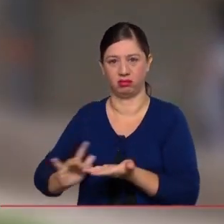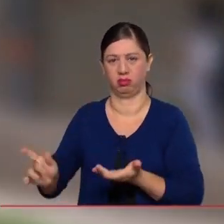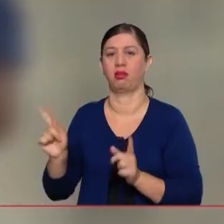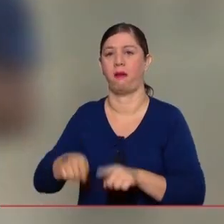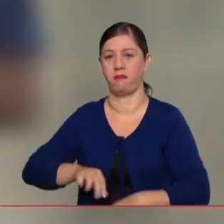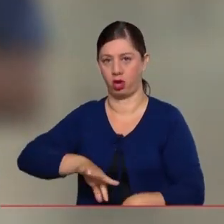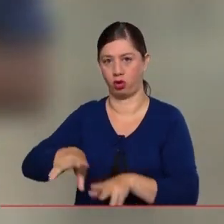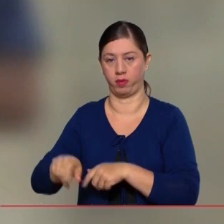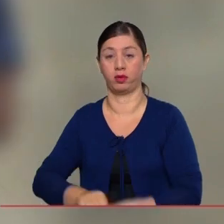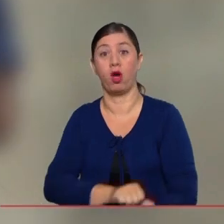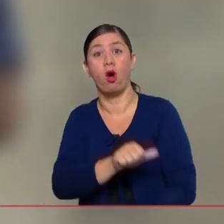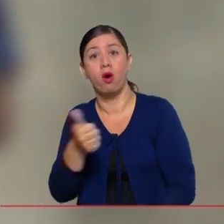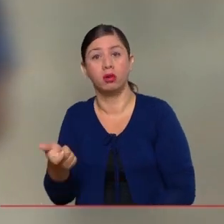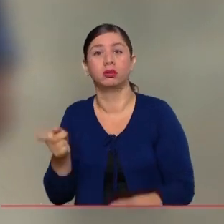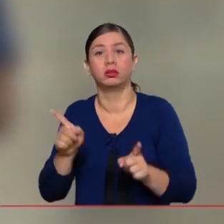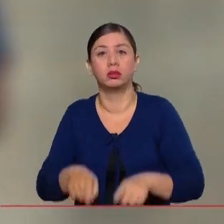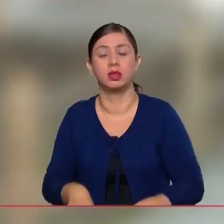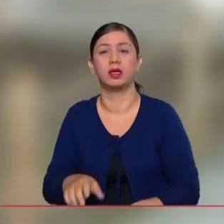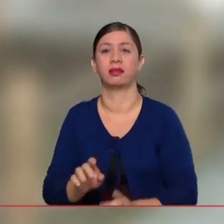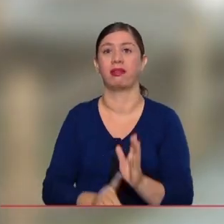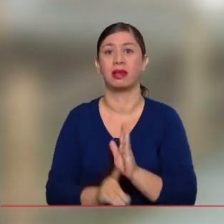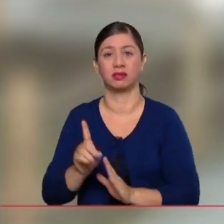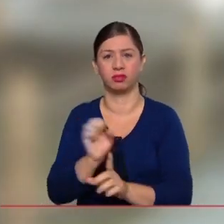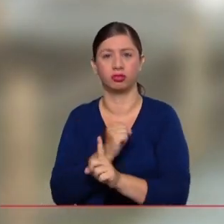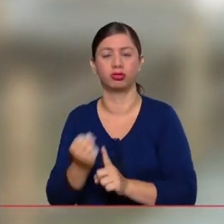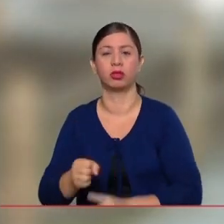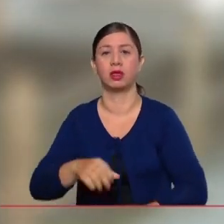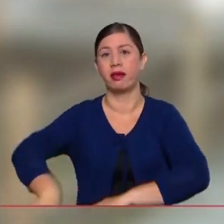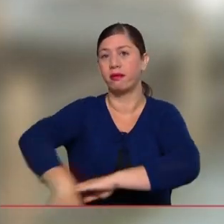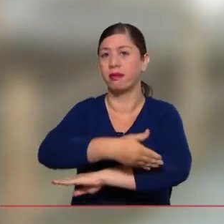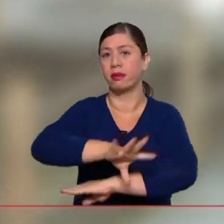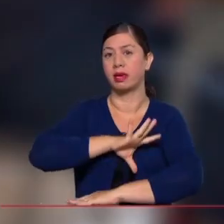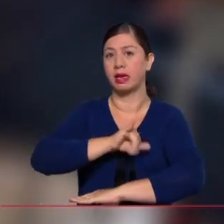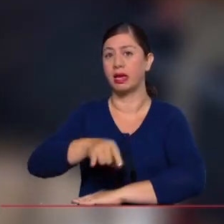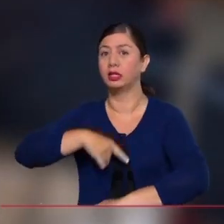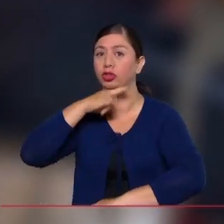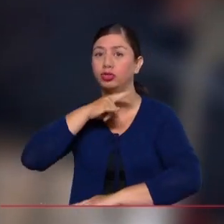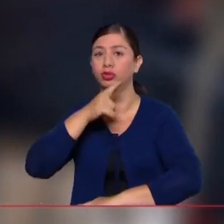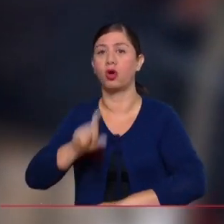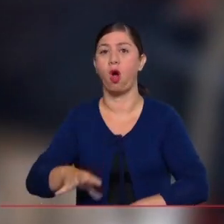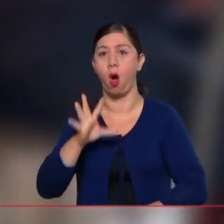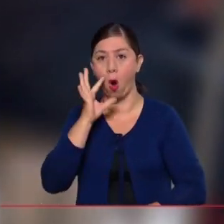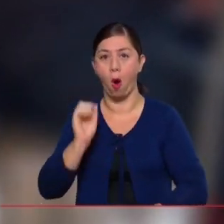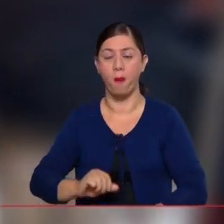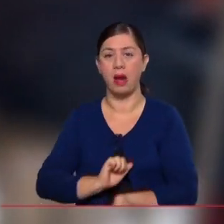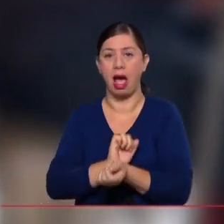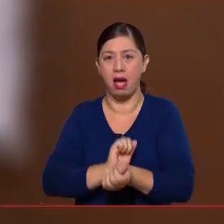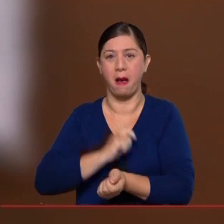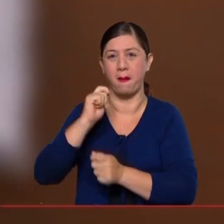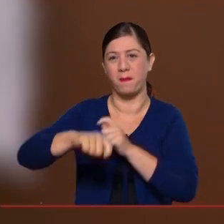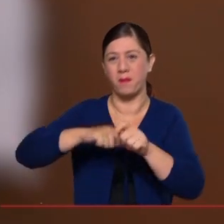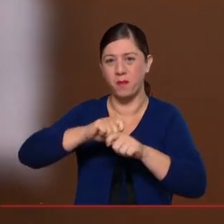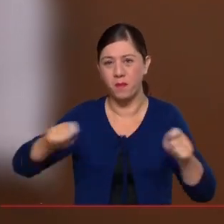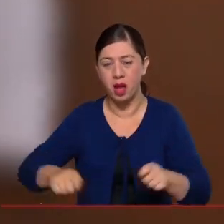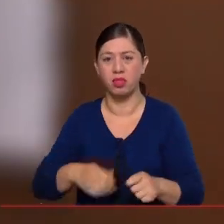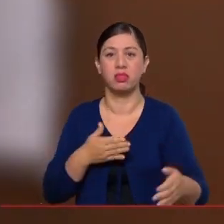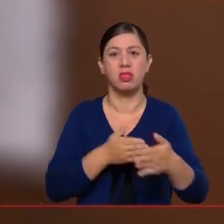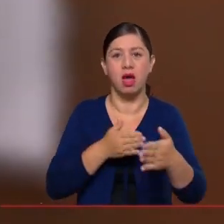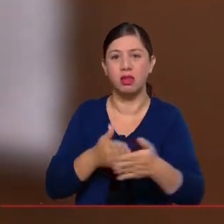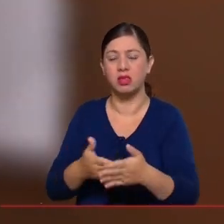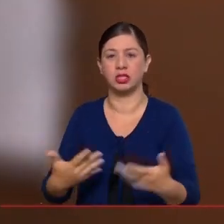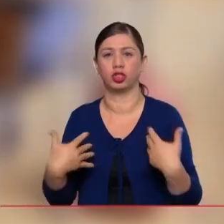un centro de desarrollo social en la vía Cali Yumbo, donde hombres armados amordazaron, torturaron y amenazaron a varios de